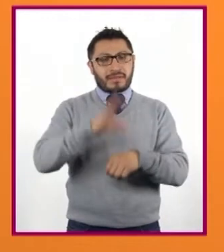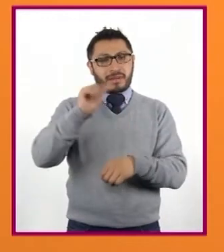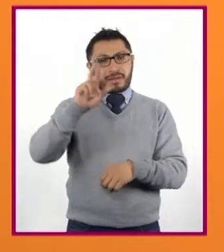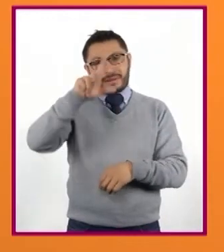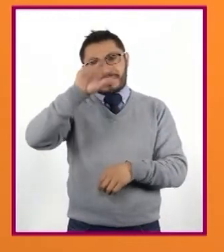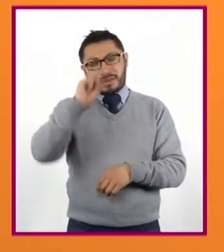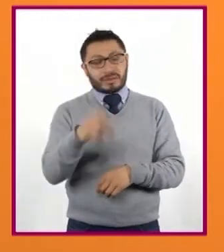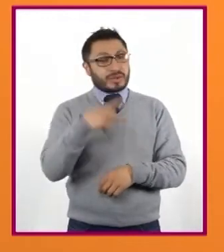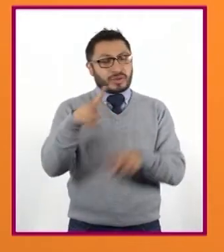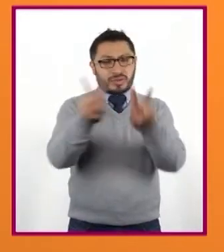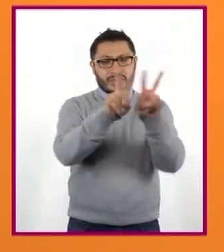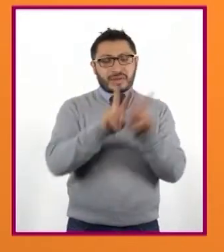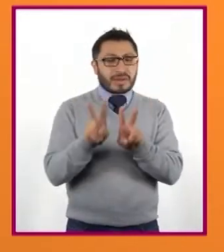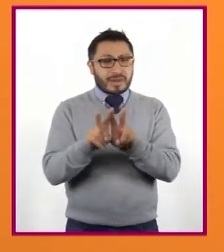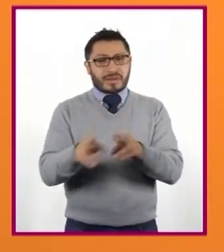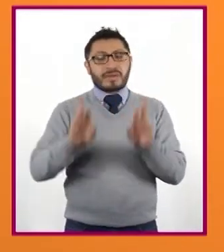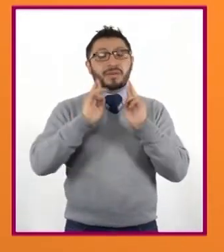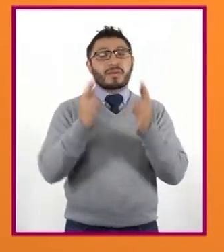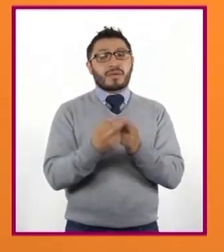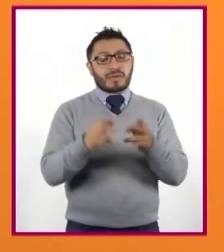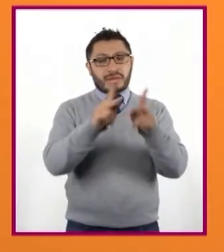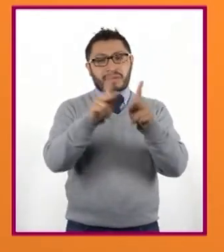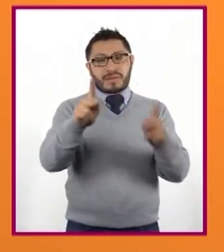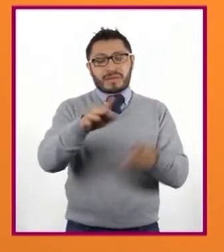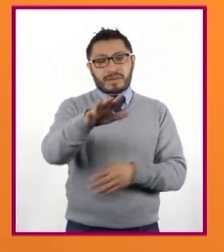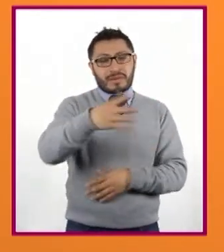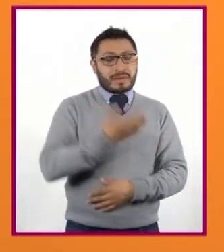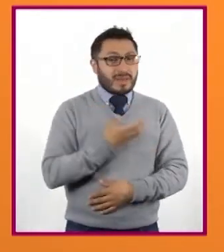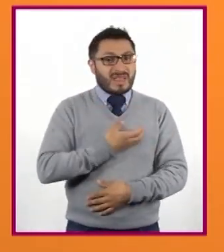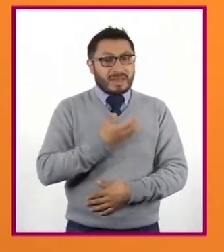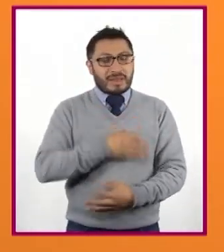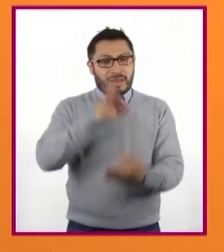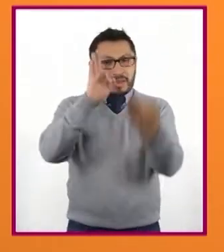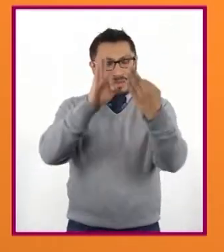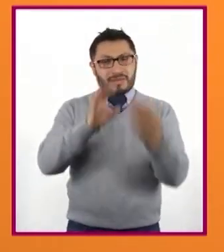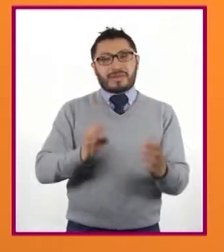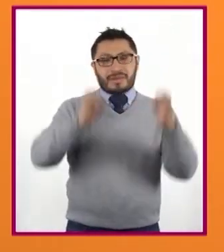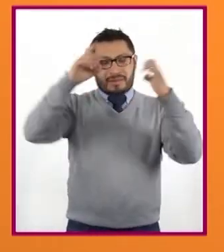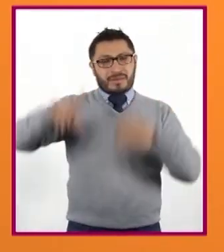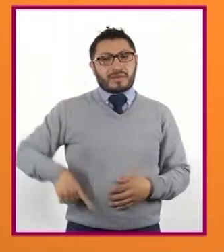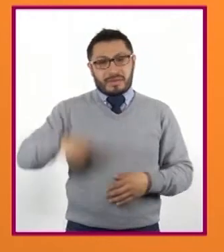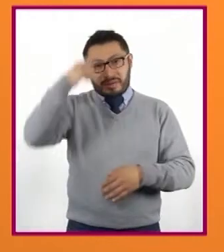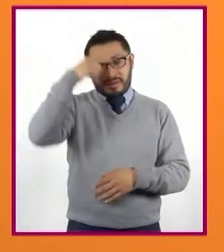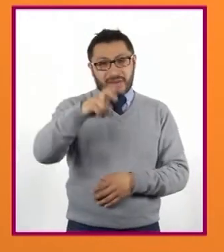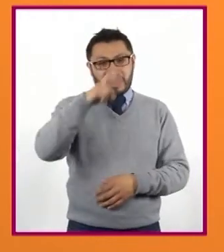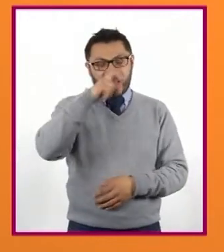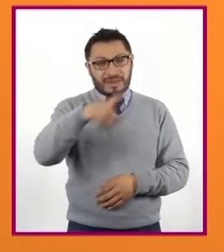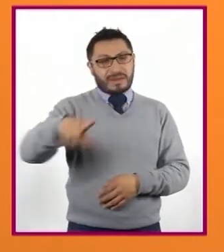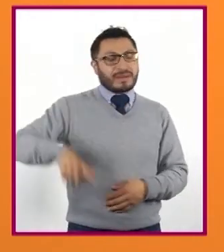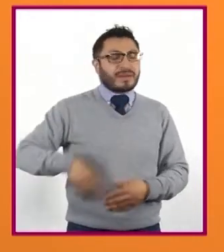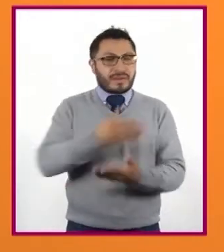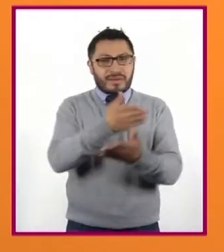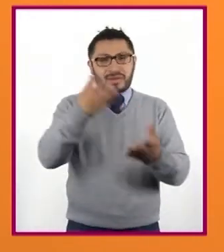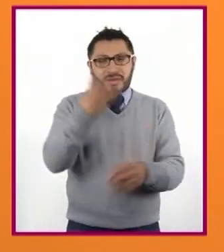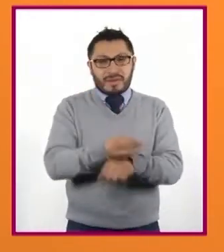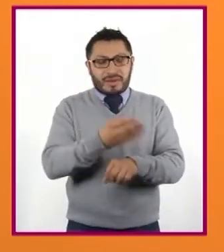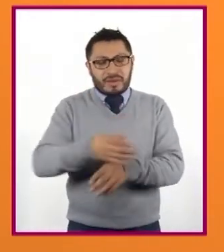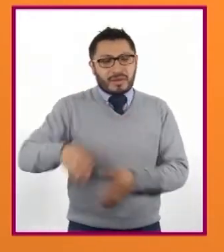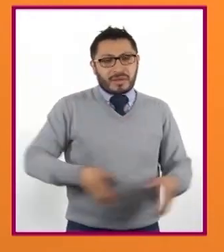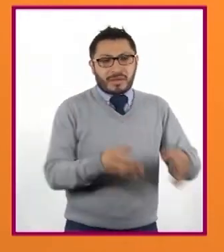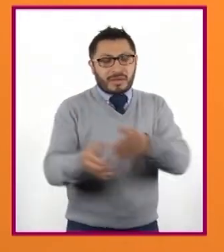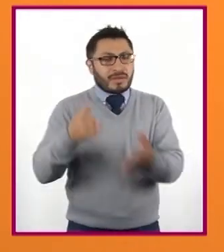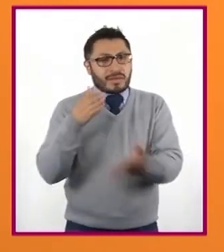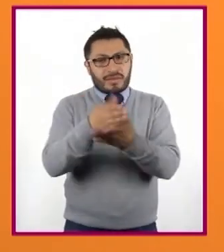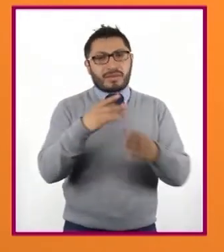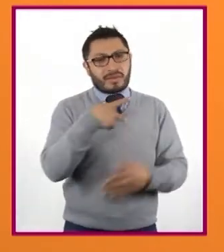la plaza frente al edificio de gobierno para exigir a las autoridades locales que arreglen las carreteras que dan acceso a su